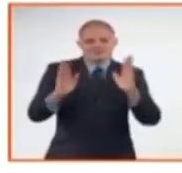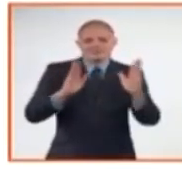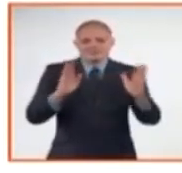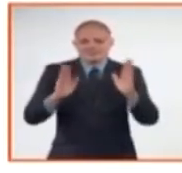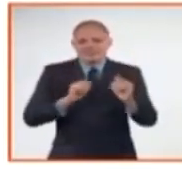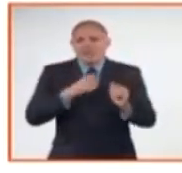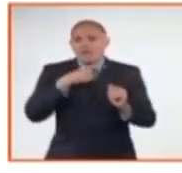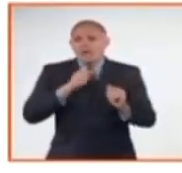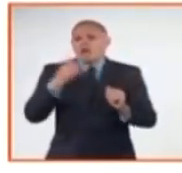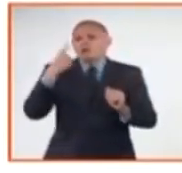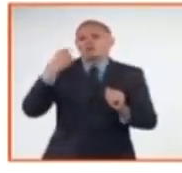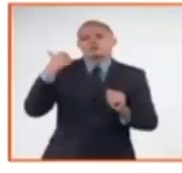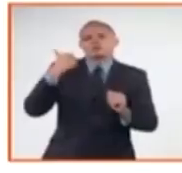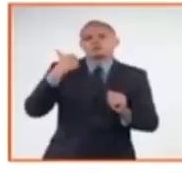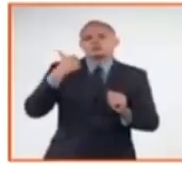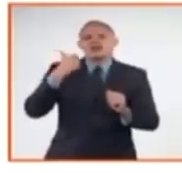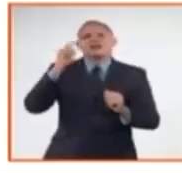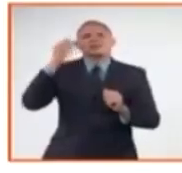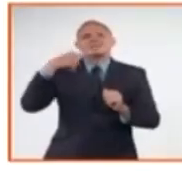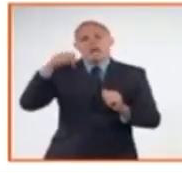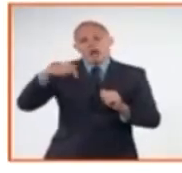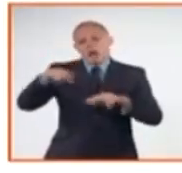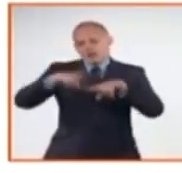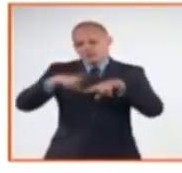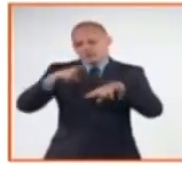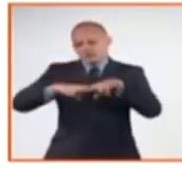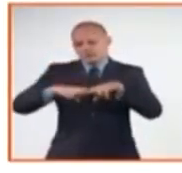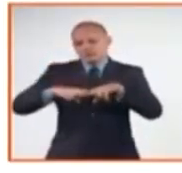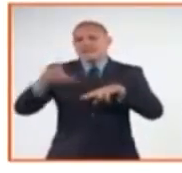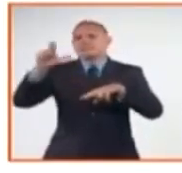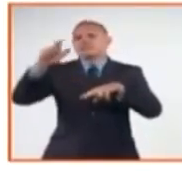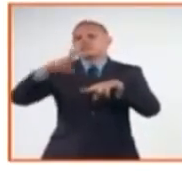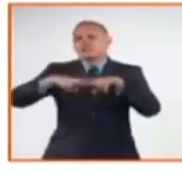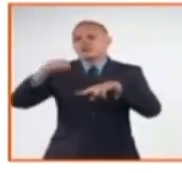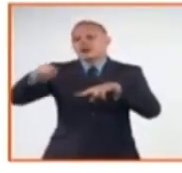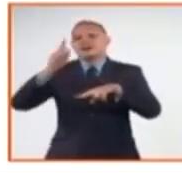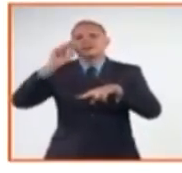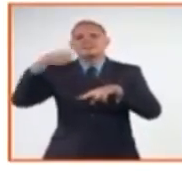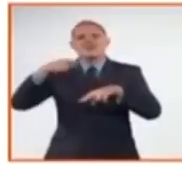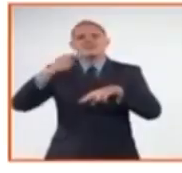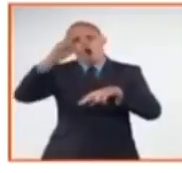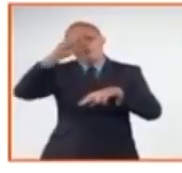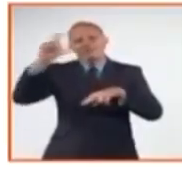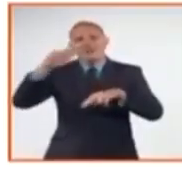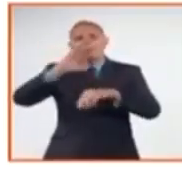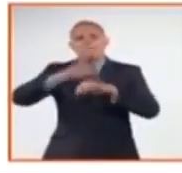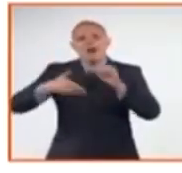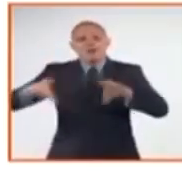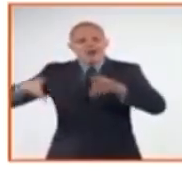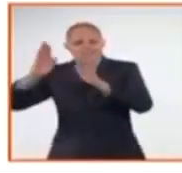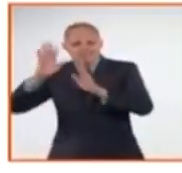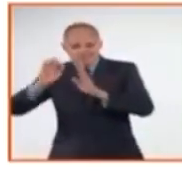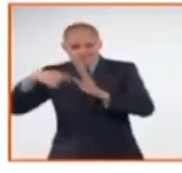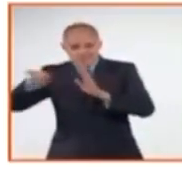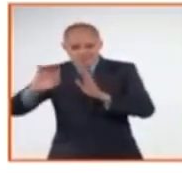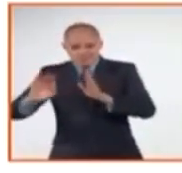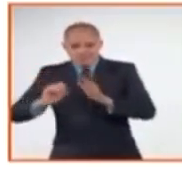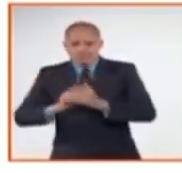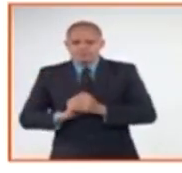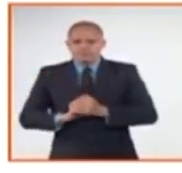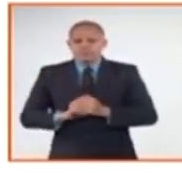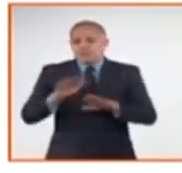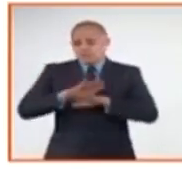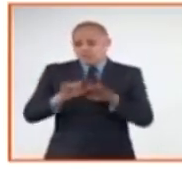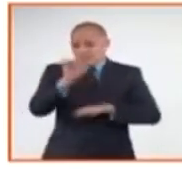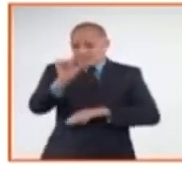el hermano almejeira y hemos visto que cuando administramos una dosis de mambisa en cada fosa nasal realmente se